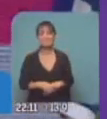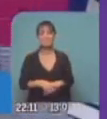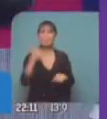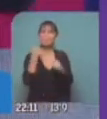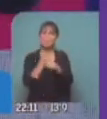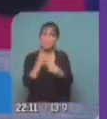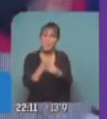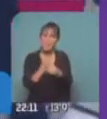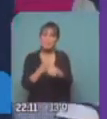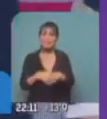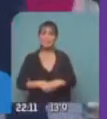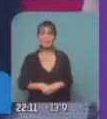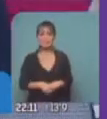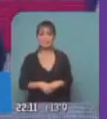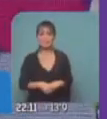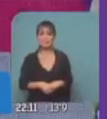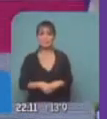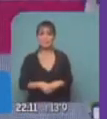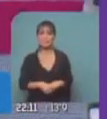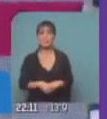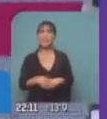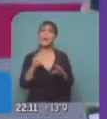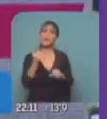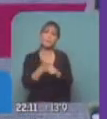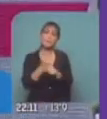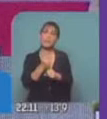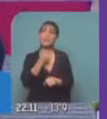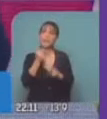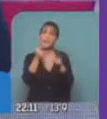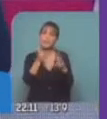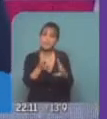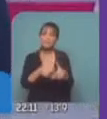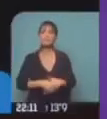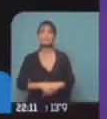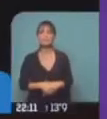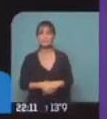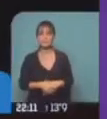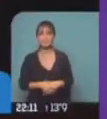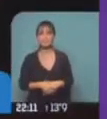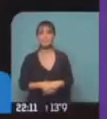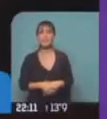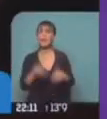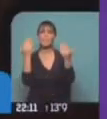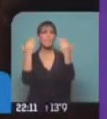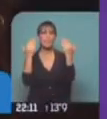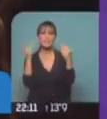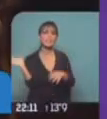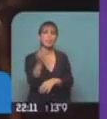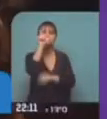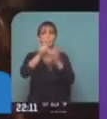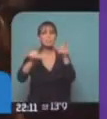de bombas en el sentido figurado obviamente al el público